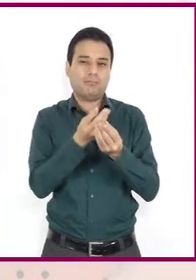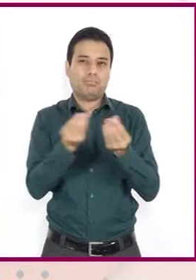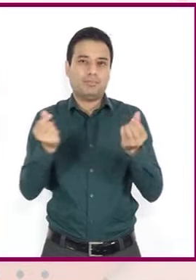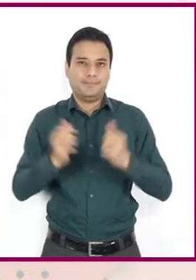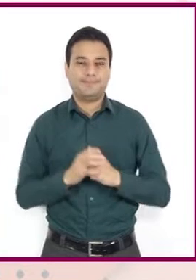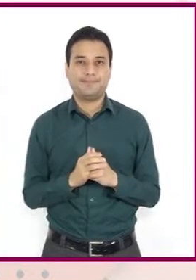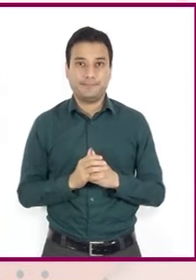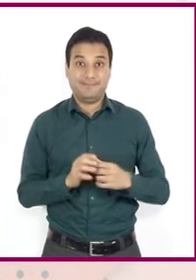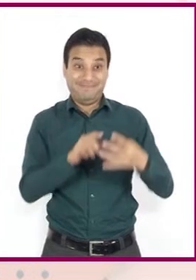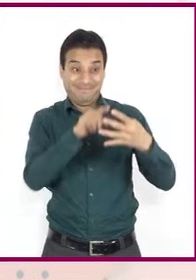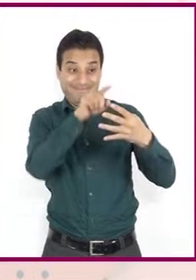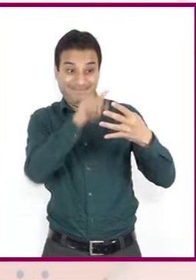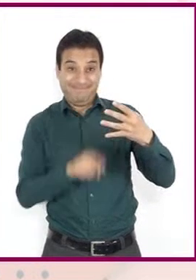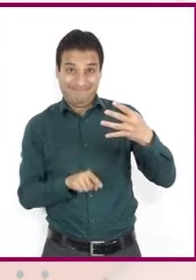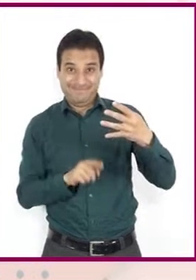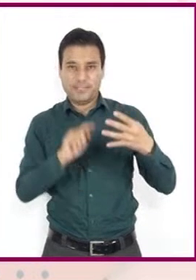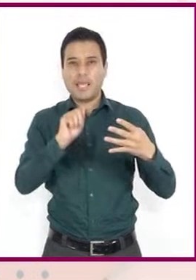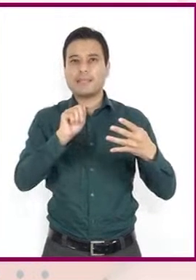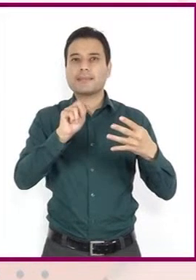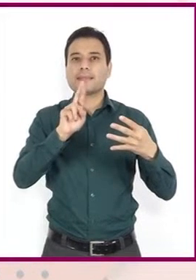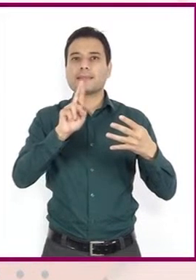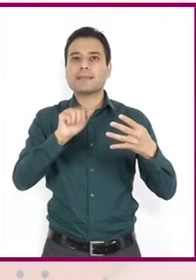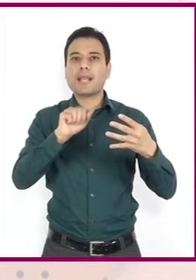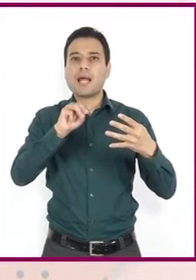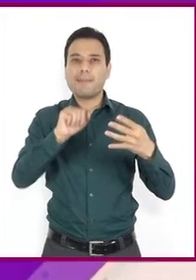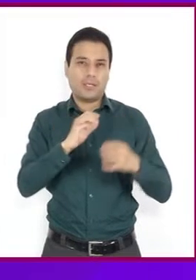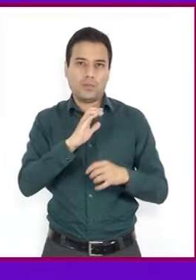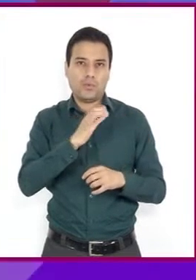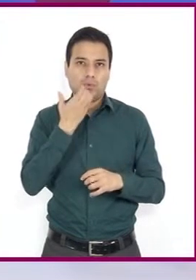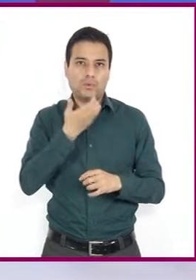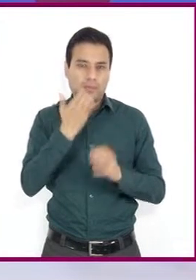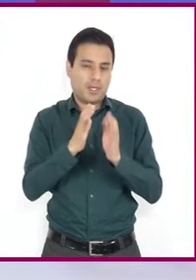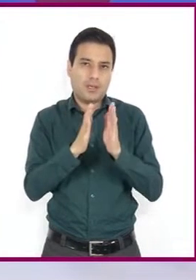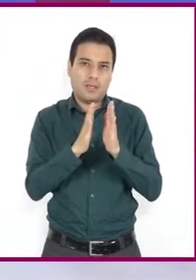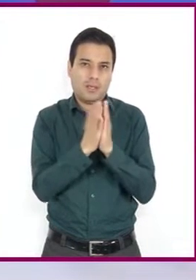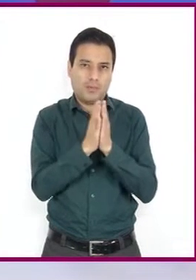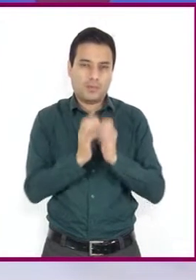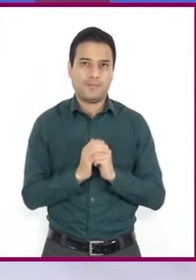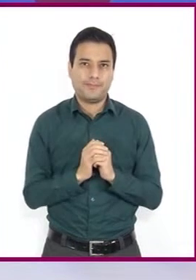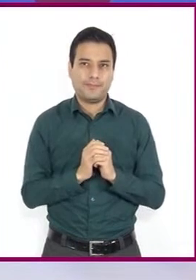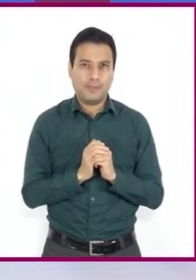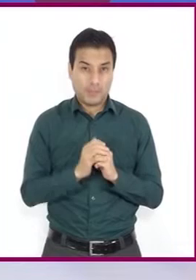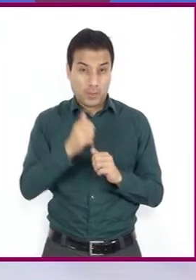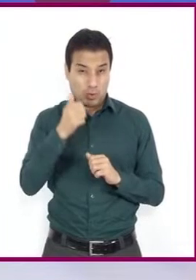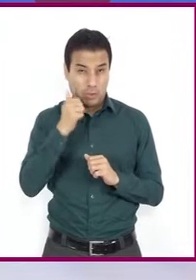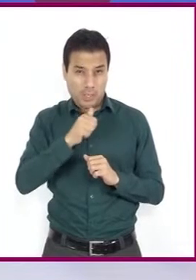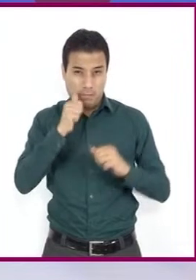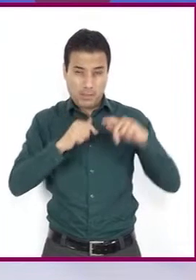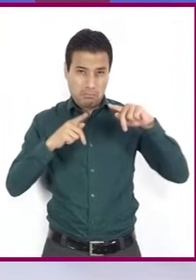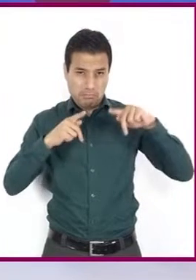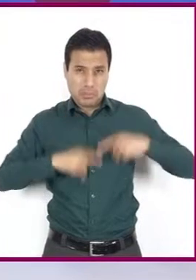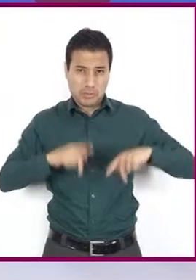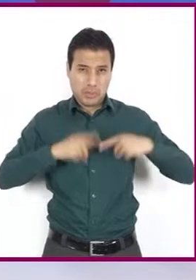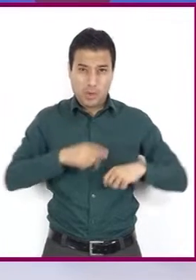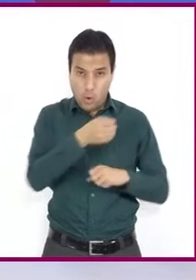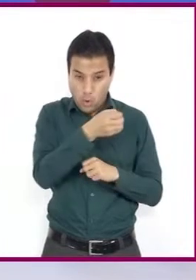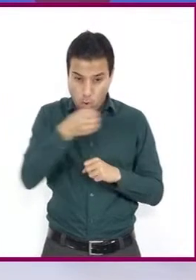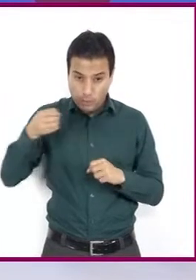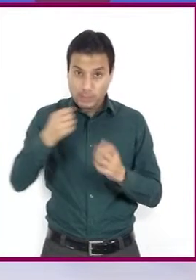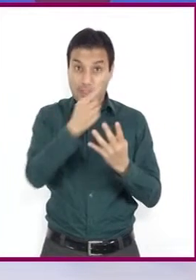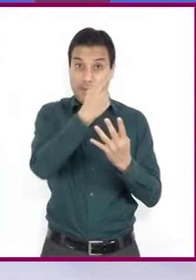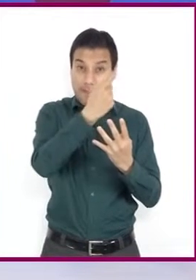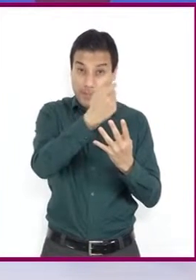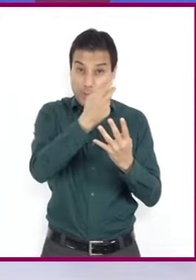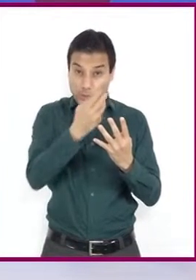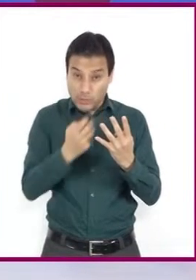Estas partes de la trama son comunes en los textos narrativos, pero no siempre los escritores los usan de esa manera. Veamos